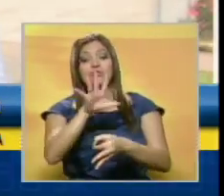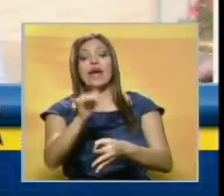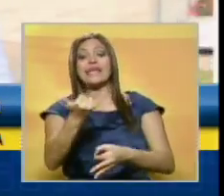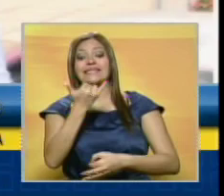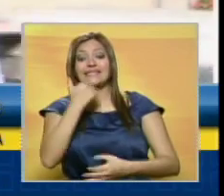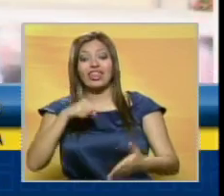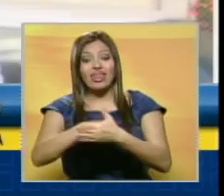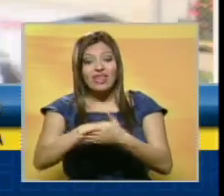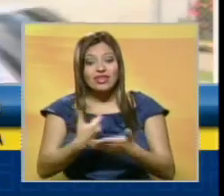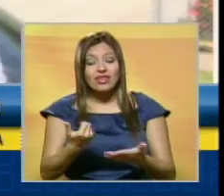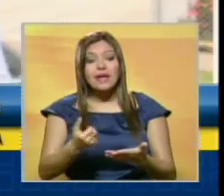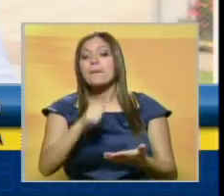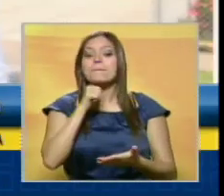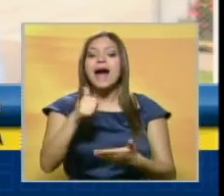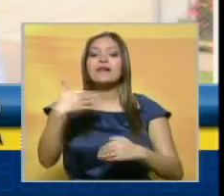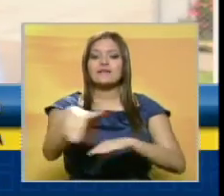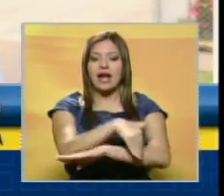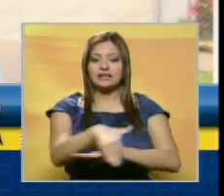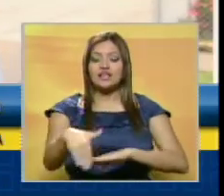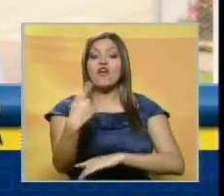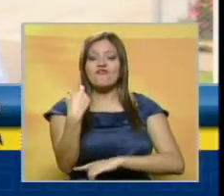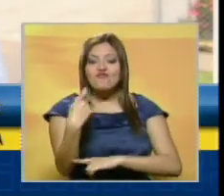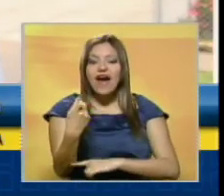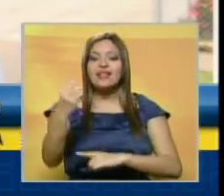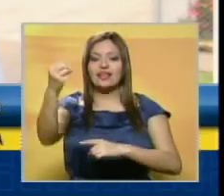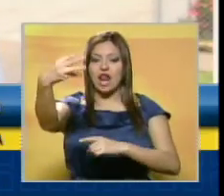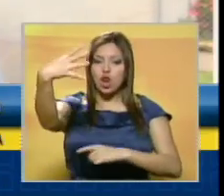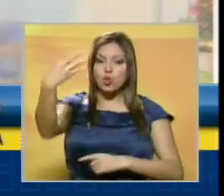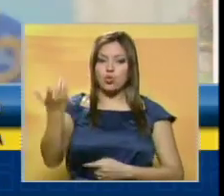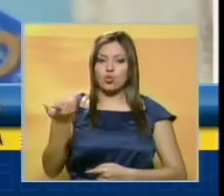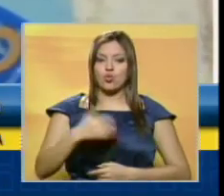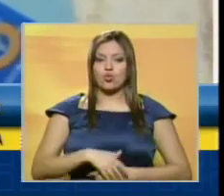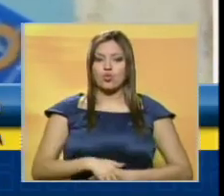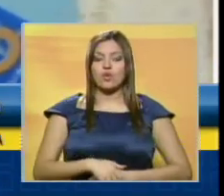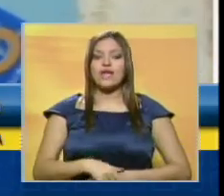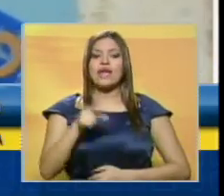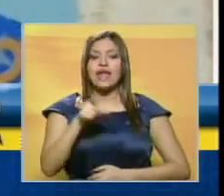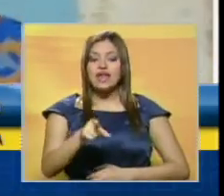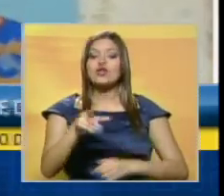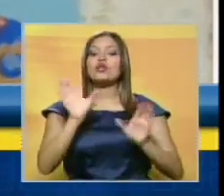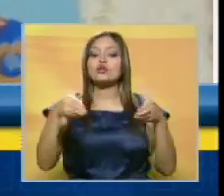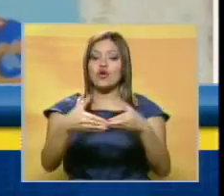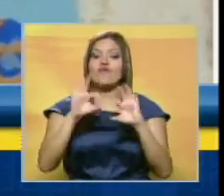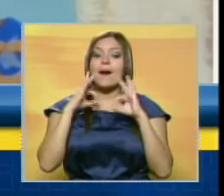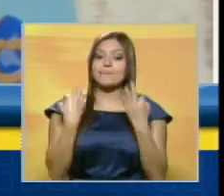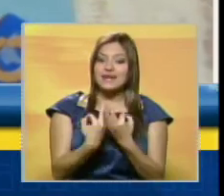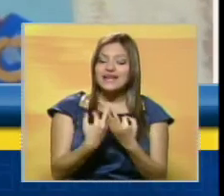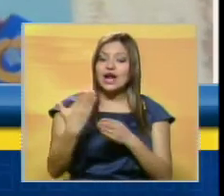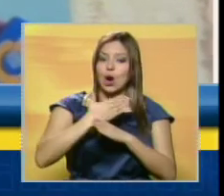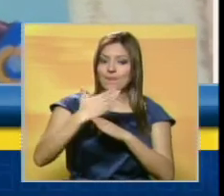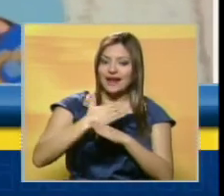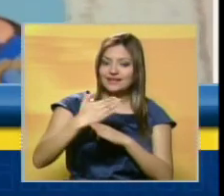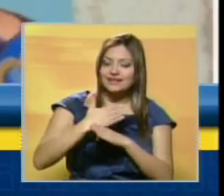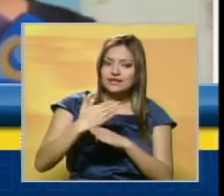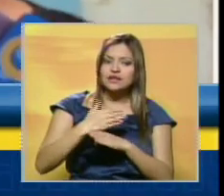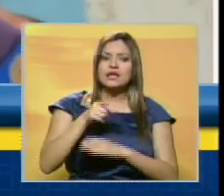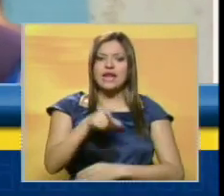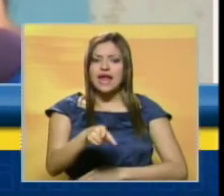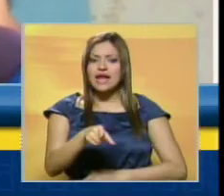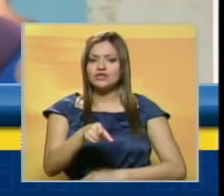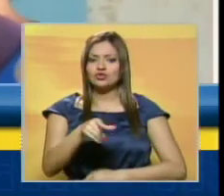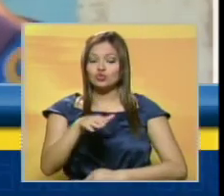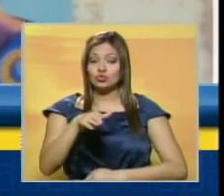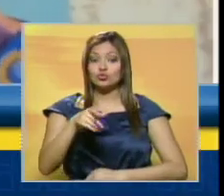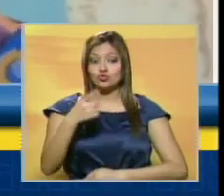accidente ocurrió por la mala vialidad y la falta de alumbrado. Ellos venían de una reunión familiar, de compartir, y venían, bueno, por donde